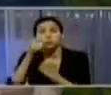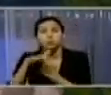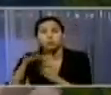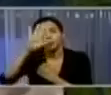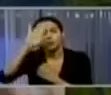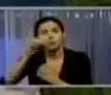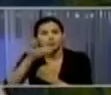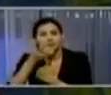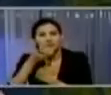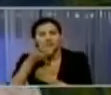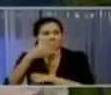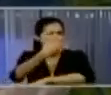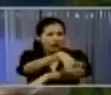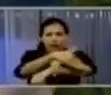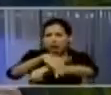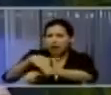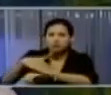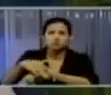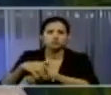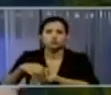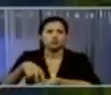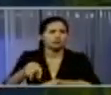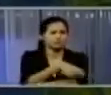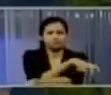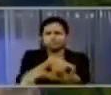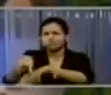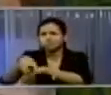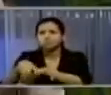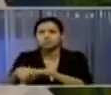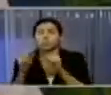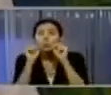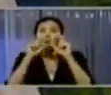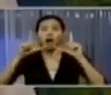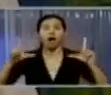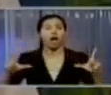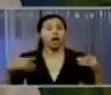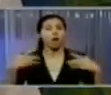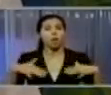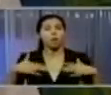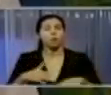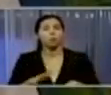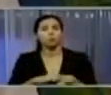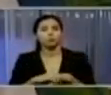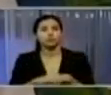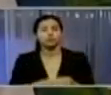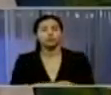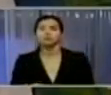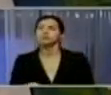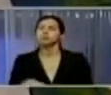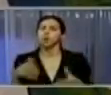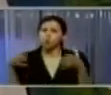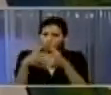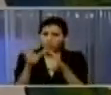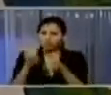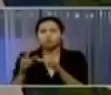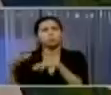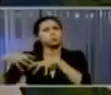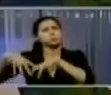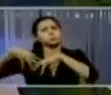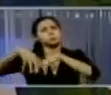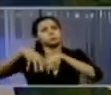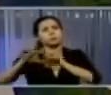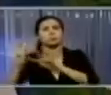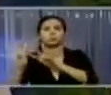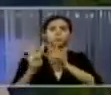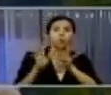dominicano en las calles, en los pasillos, es impresionante. Por donde pasa la delegación venezolana es